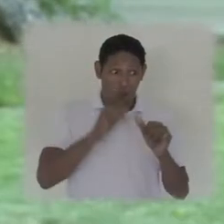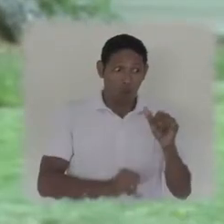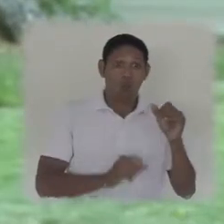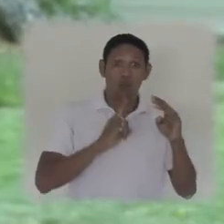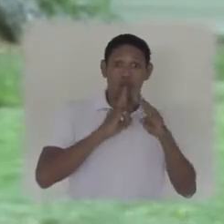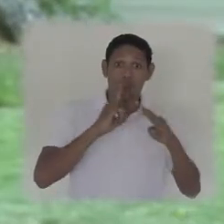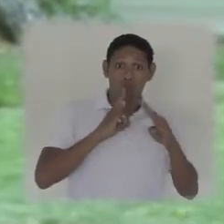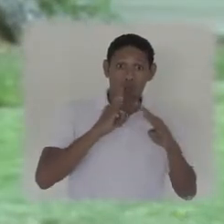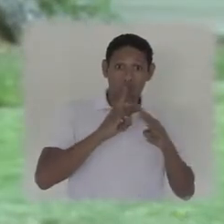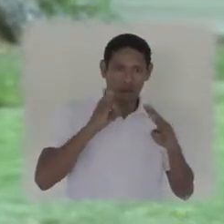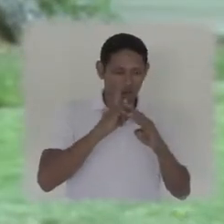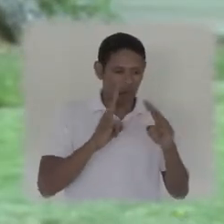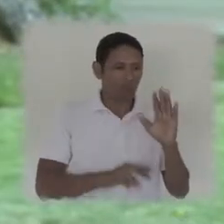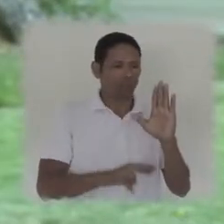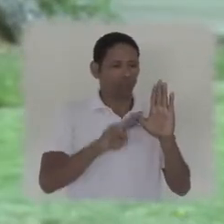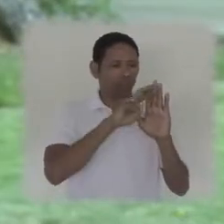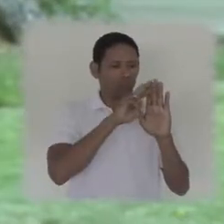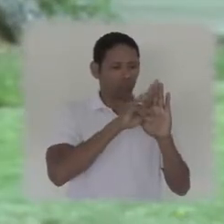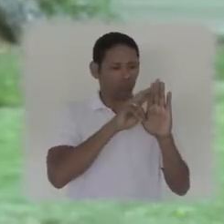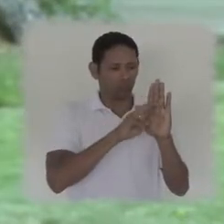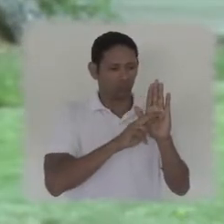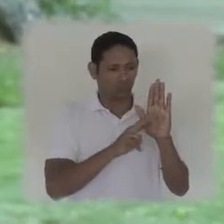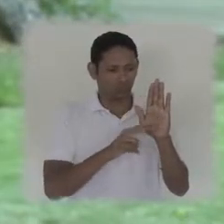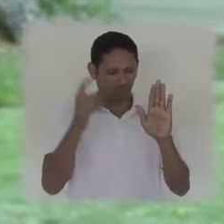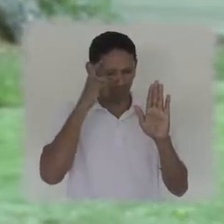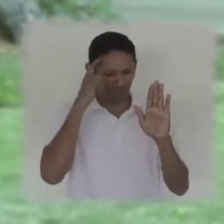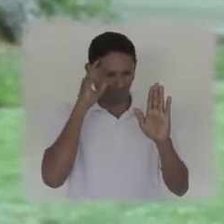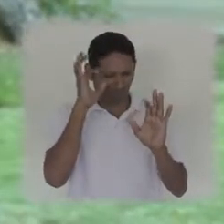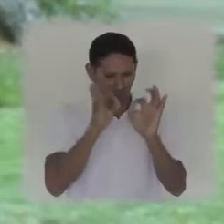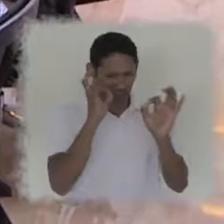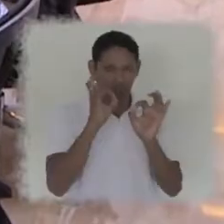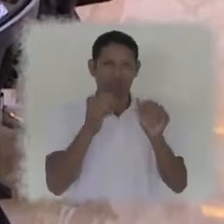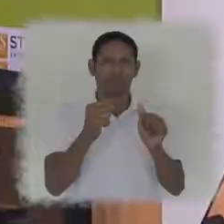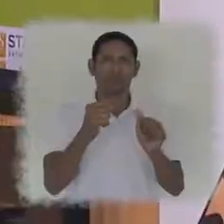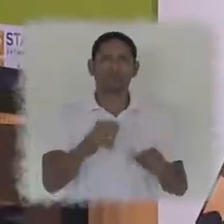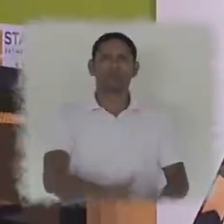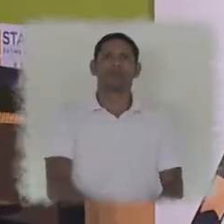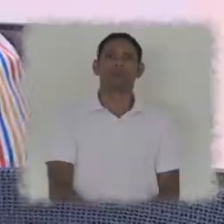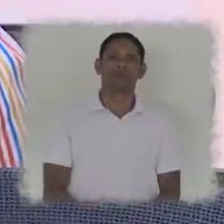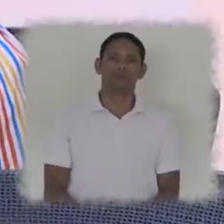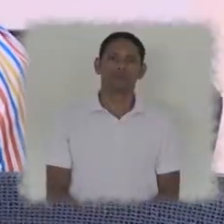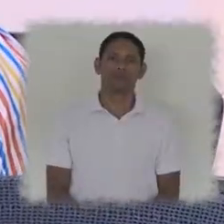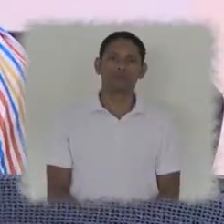La Universidad del Magdalena expidió su reglamento de propiedad intelectual.